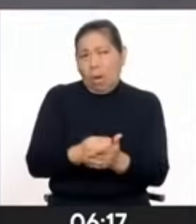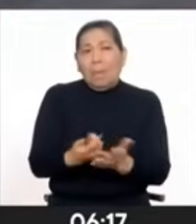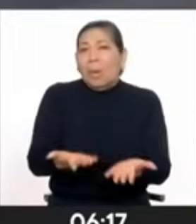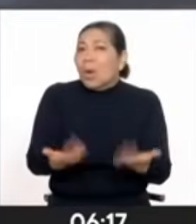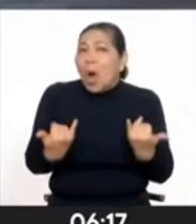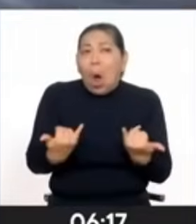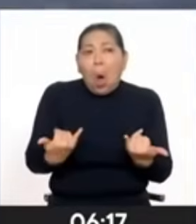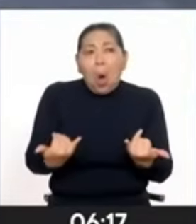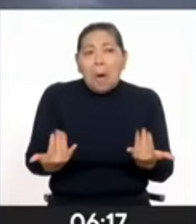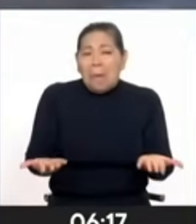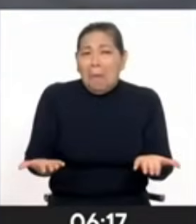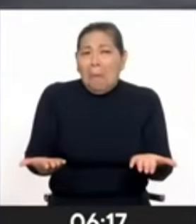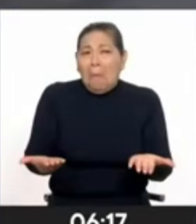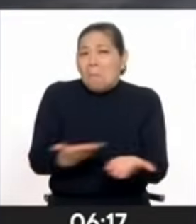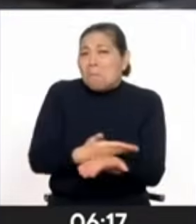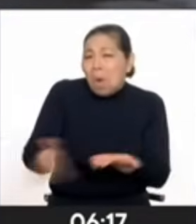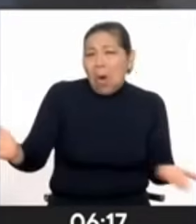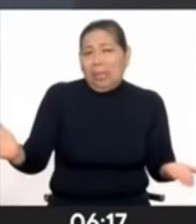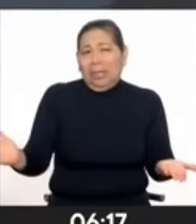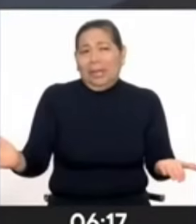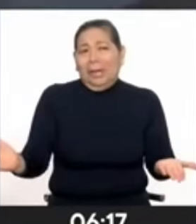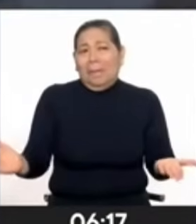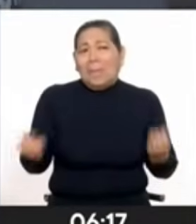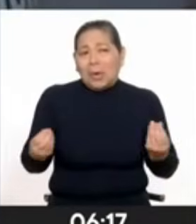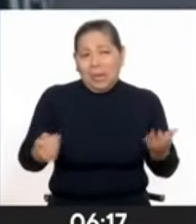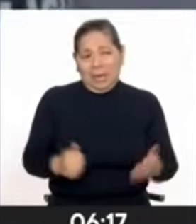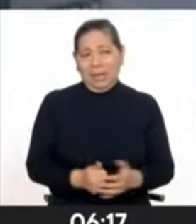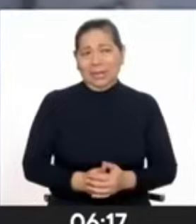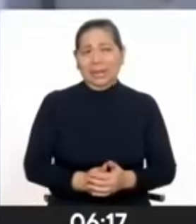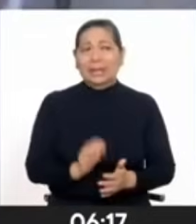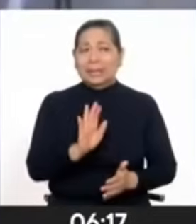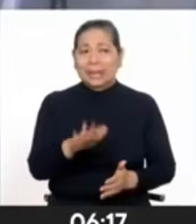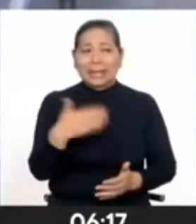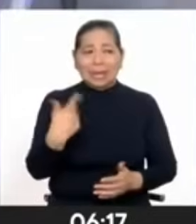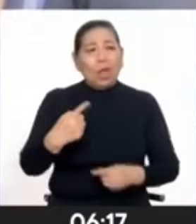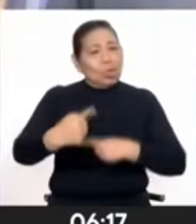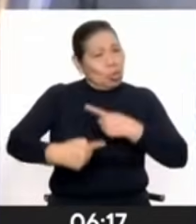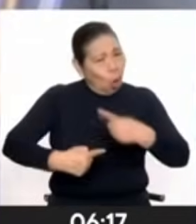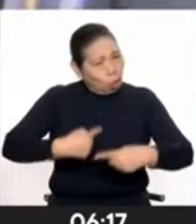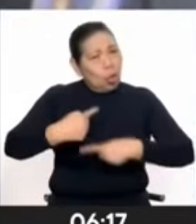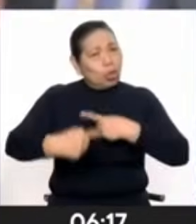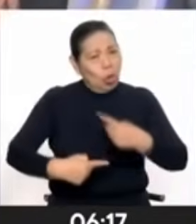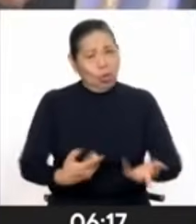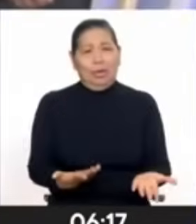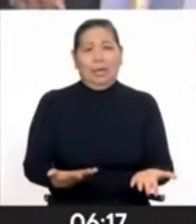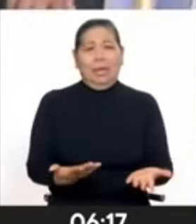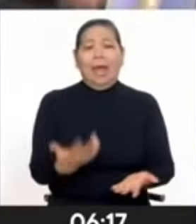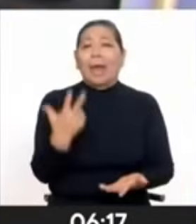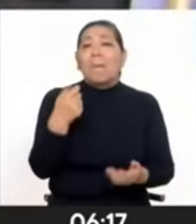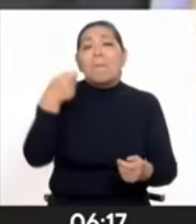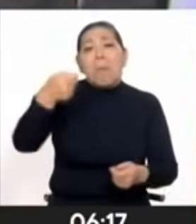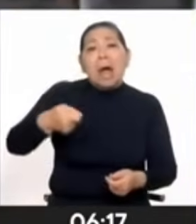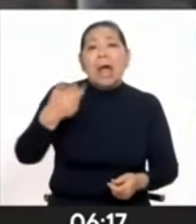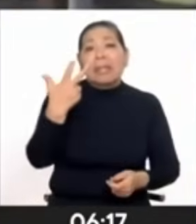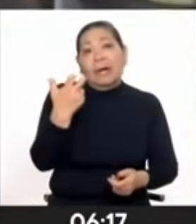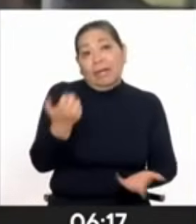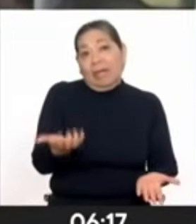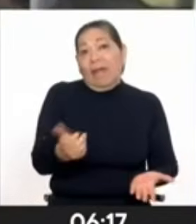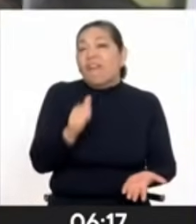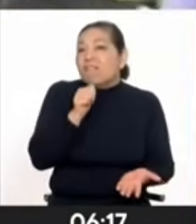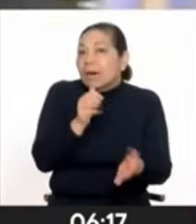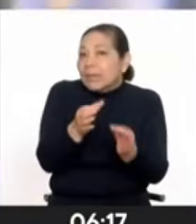por qué a día de hoy los están desalojando, ¿no? Si ellos ya diariamente han estado pagando 3 soles. Hace falta